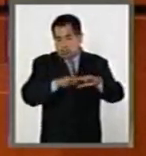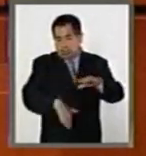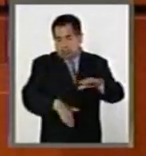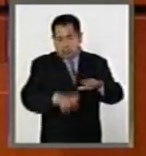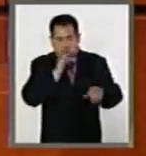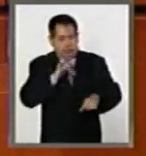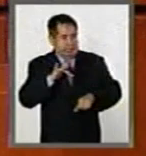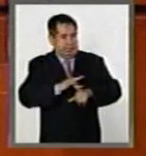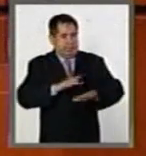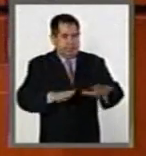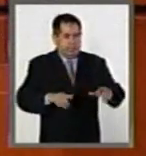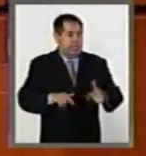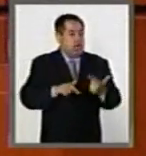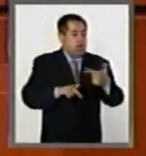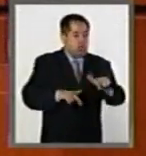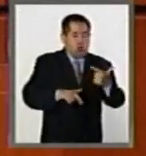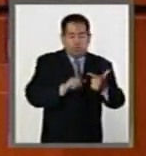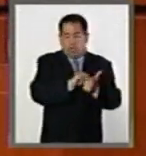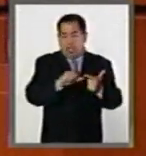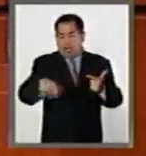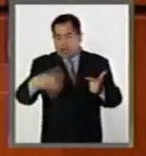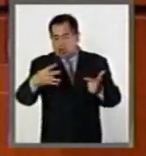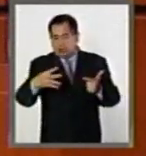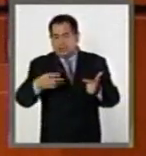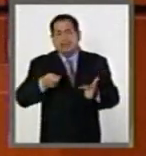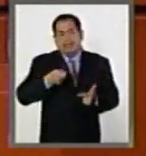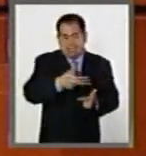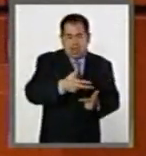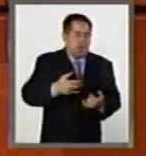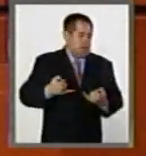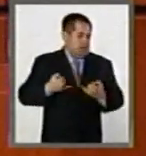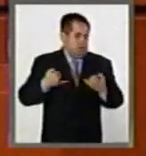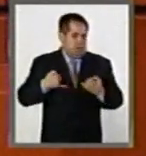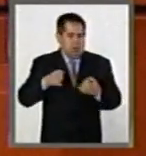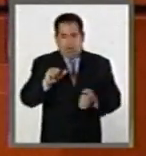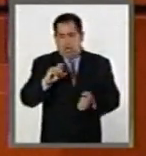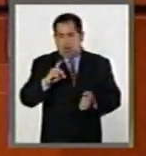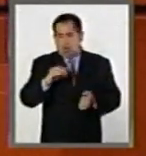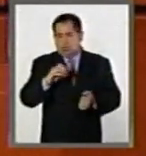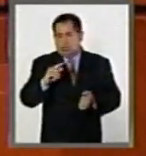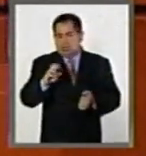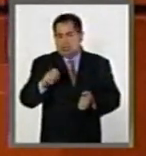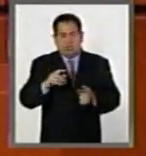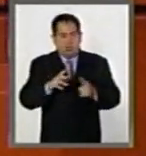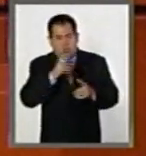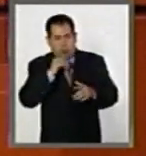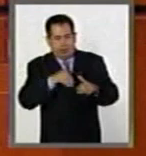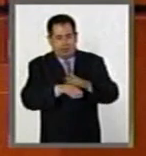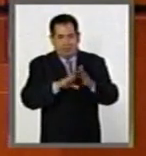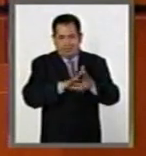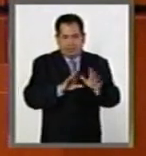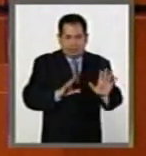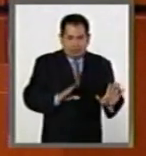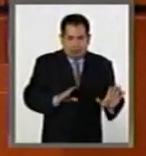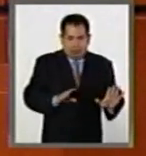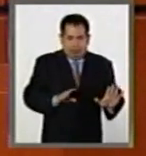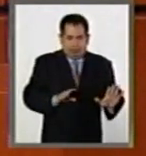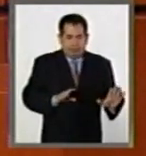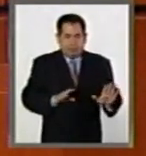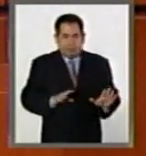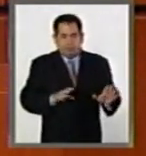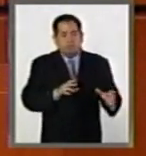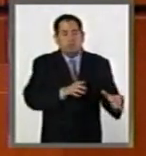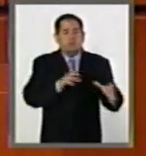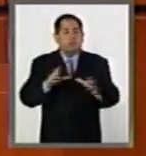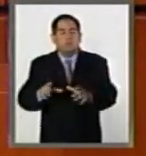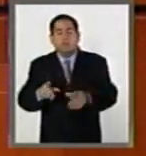edad y de entre 12 y 14 ya como adolescentes no van privados de su libertad, quedan al